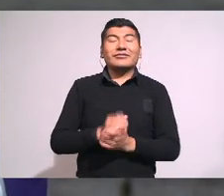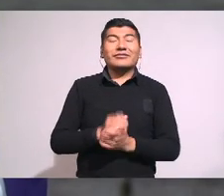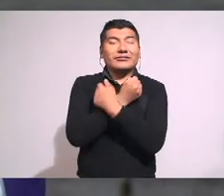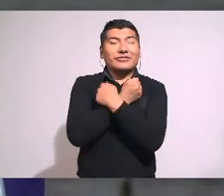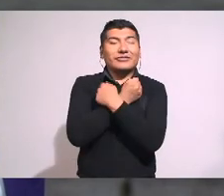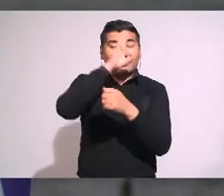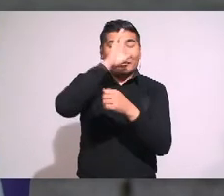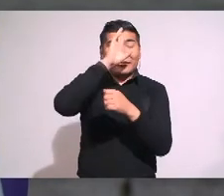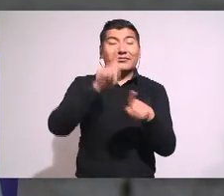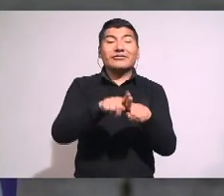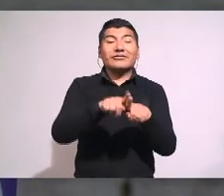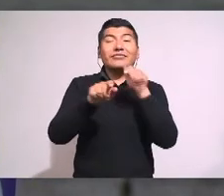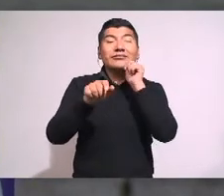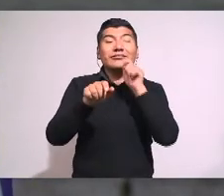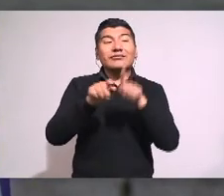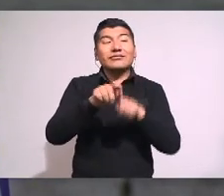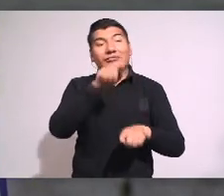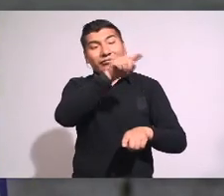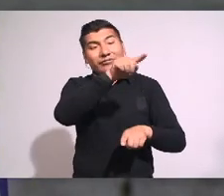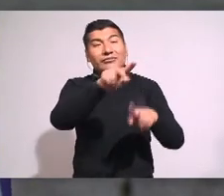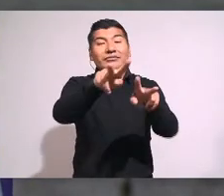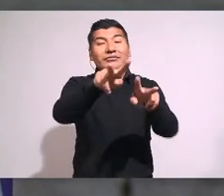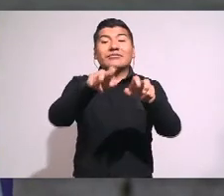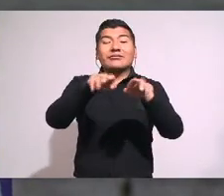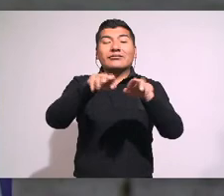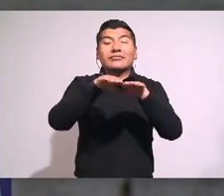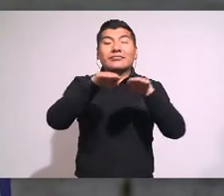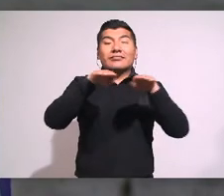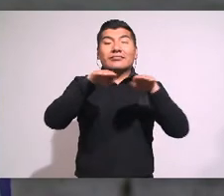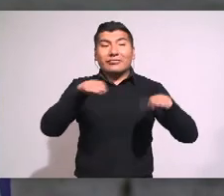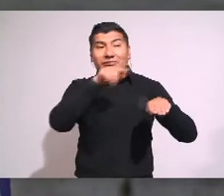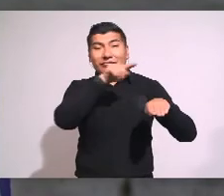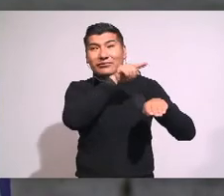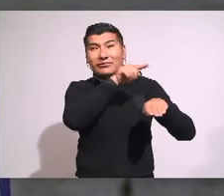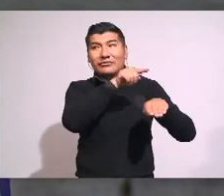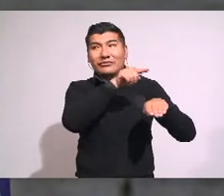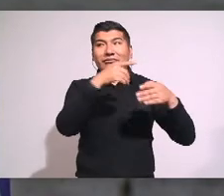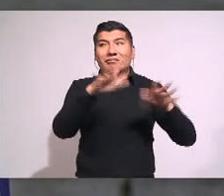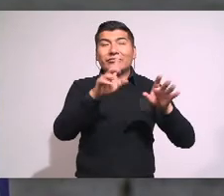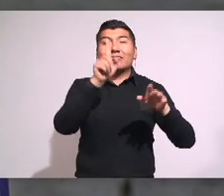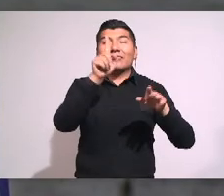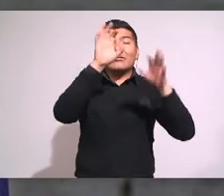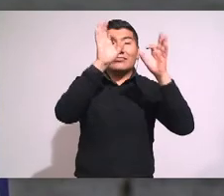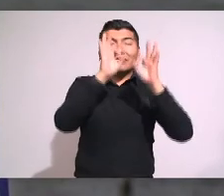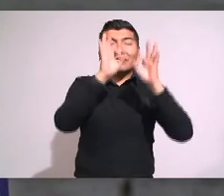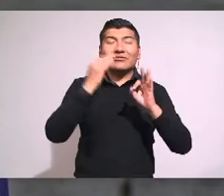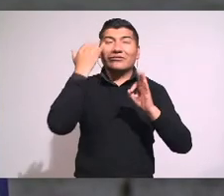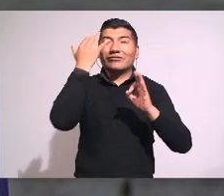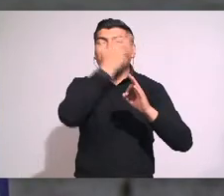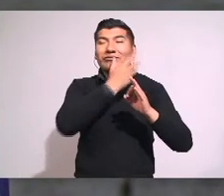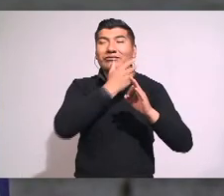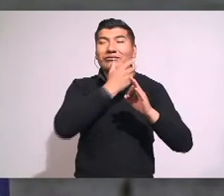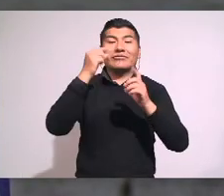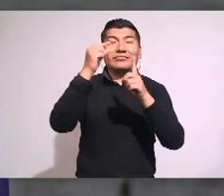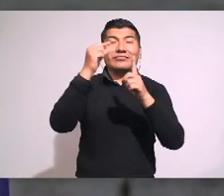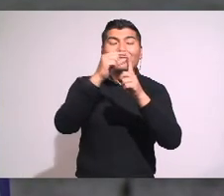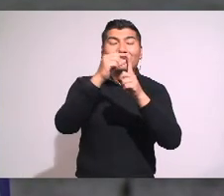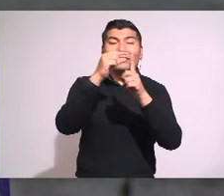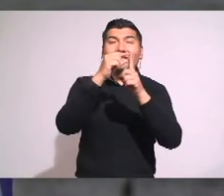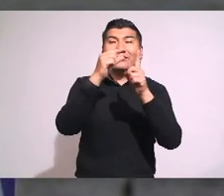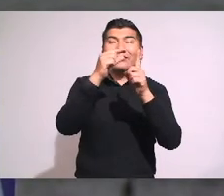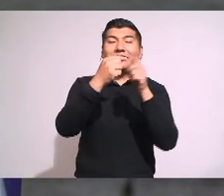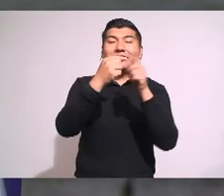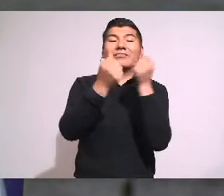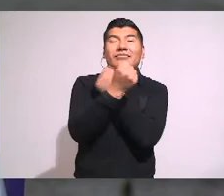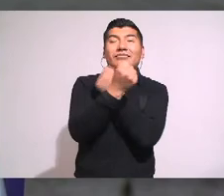Queridos hermanos, ahí tenemos una mesita, no sé si logran ver. Y lo han puesto, pero de una forma preciosa, la palabra